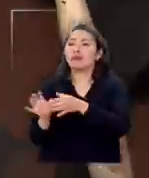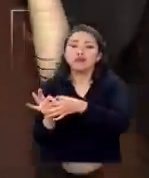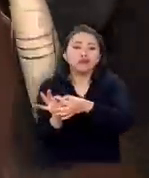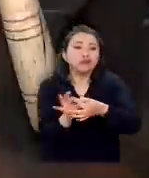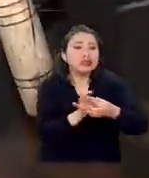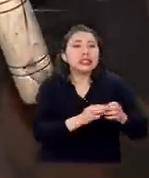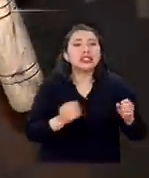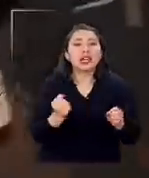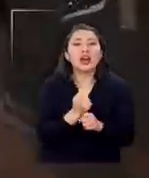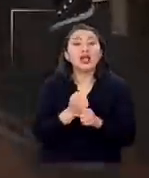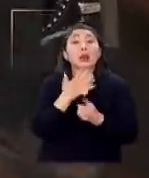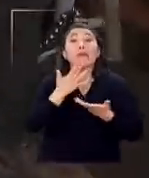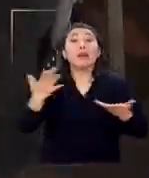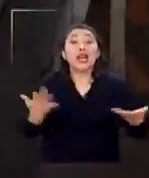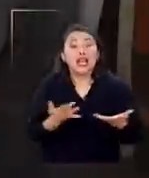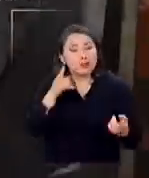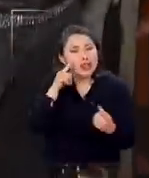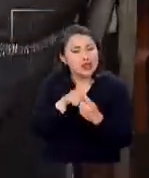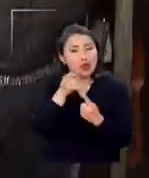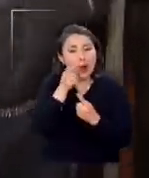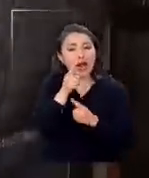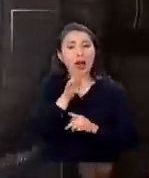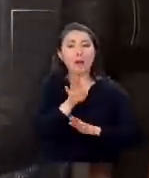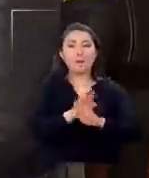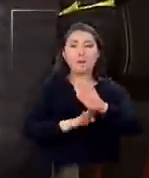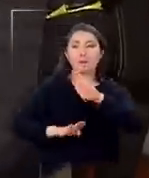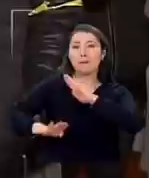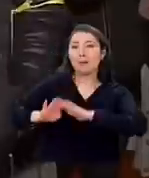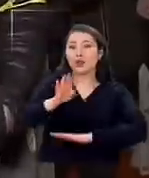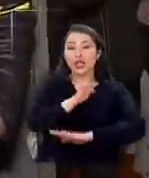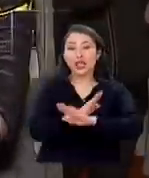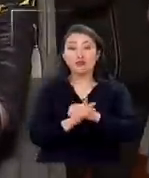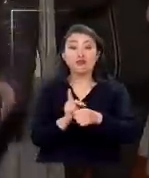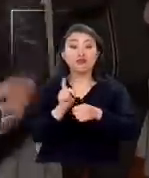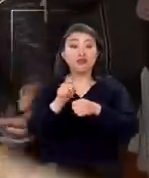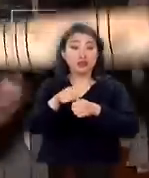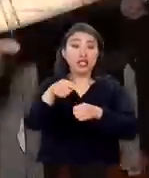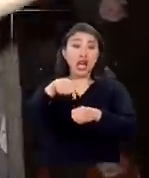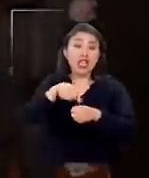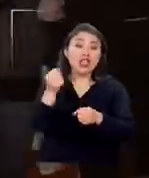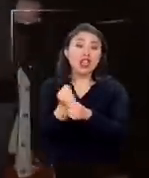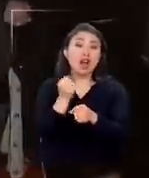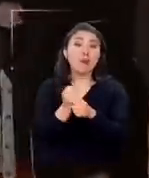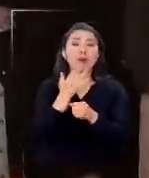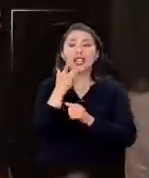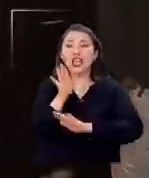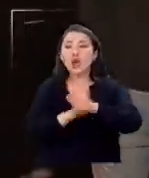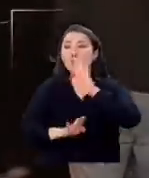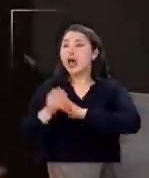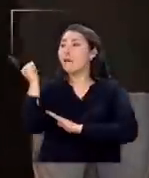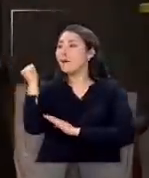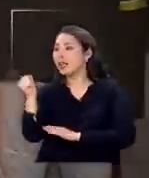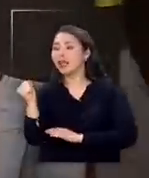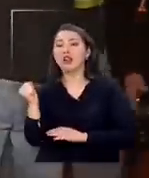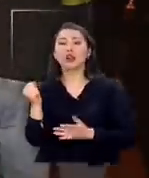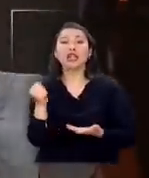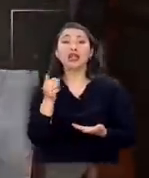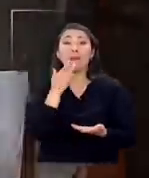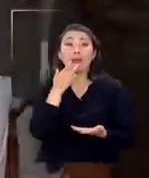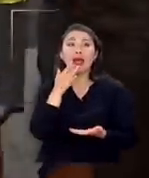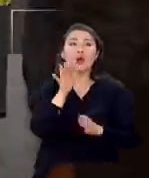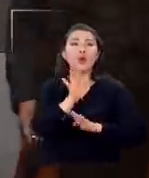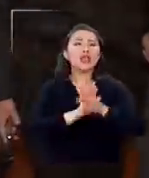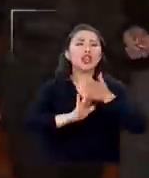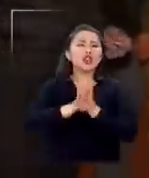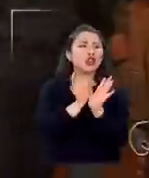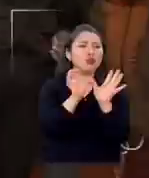minuto. Para proteger, nuestro centro comercial, como para proteger el matadero y para proteger